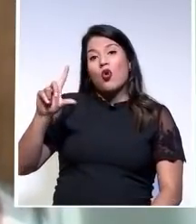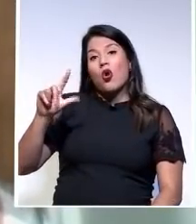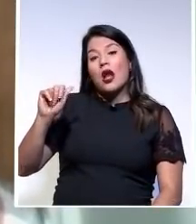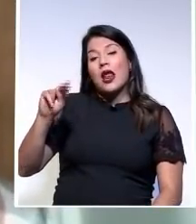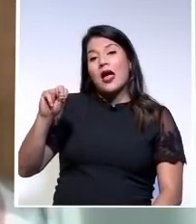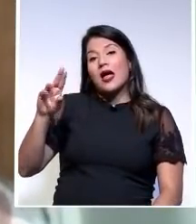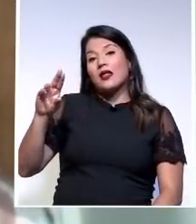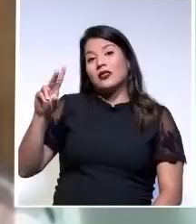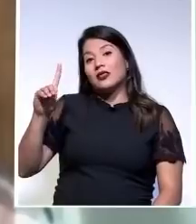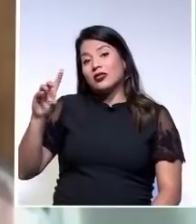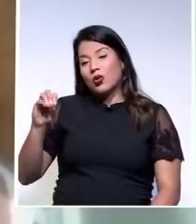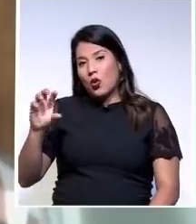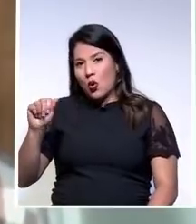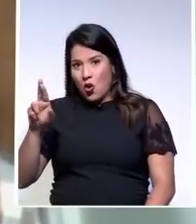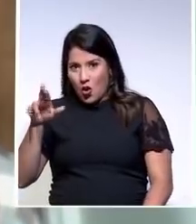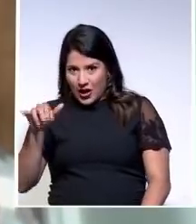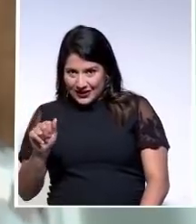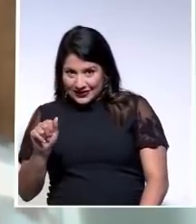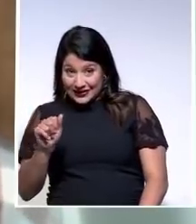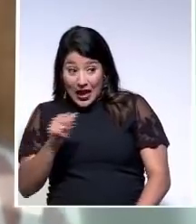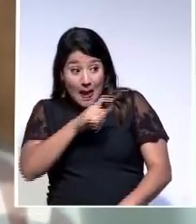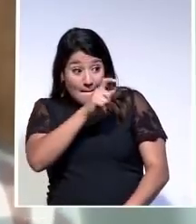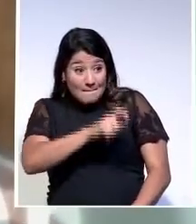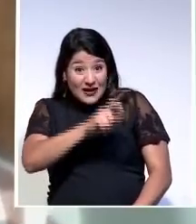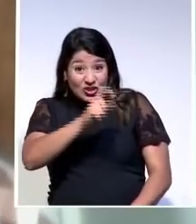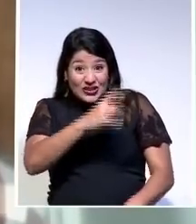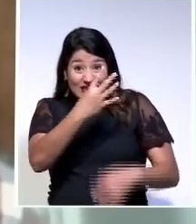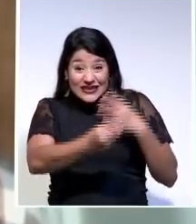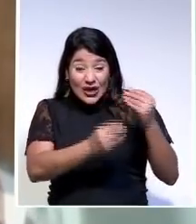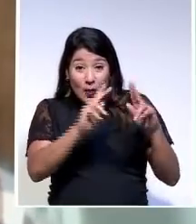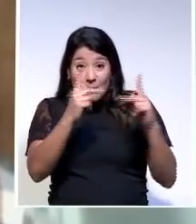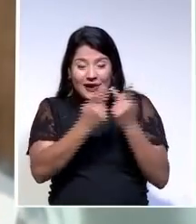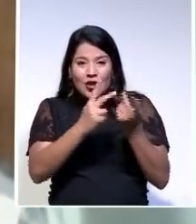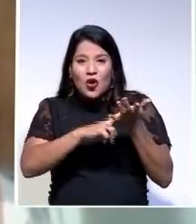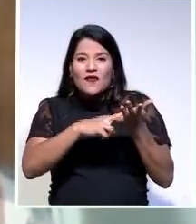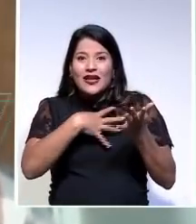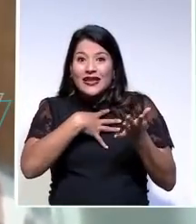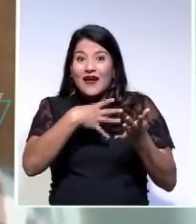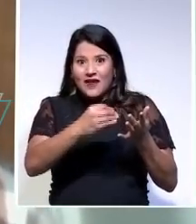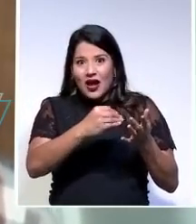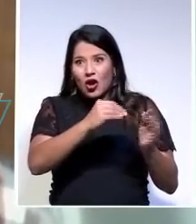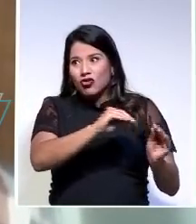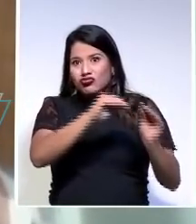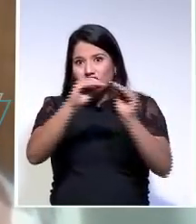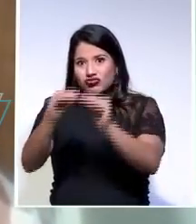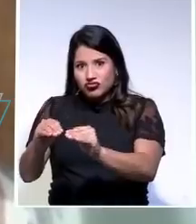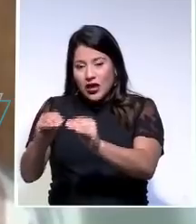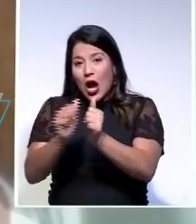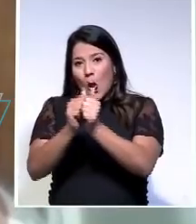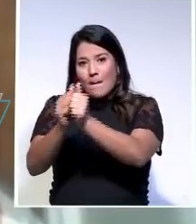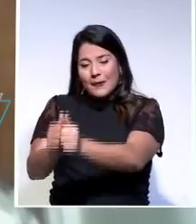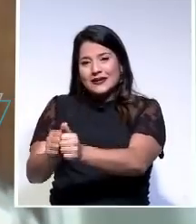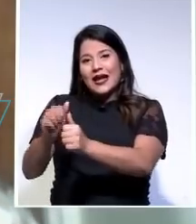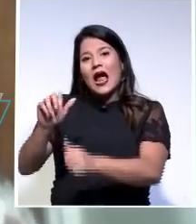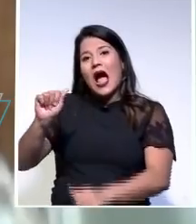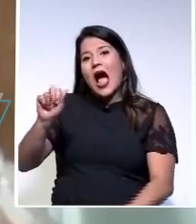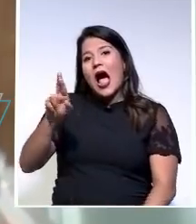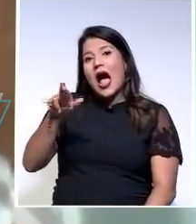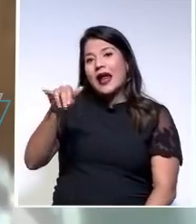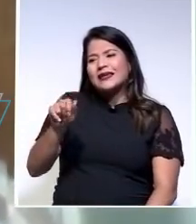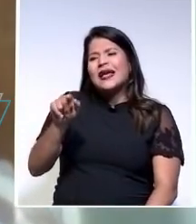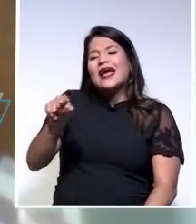son líderes del pasado, y así, y esa es la palabra que incluso utiliza, son amistades y liderazgos del pasado del